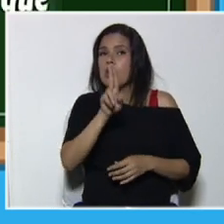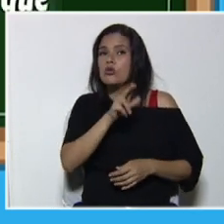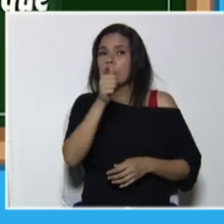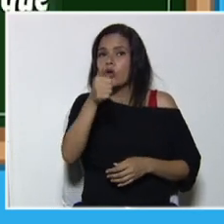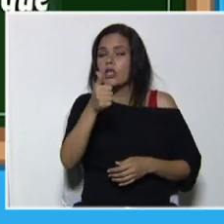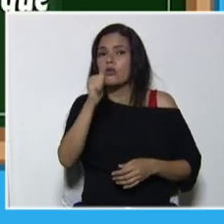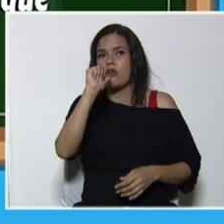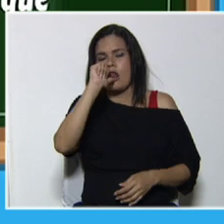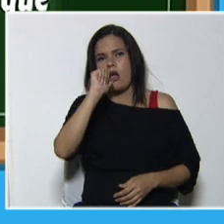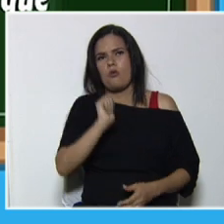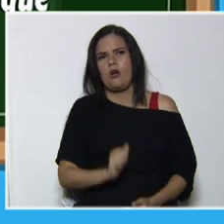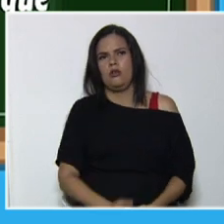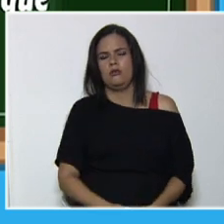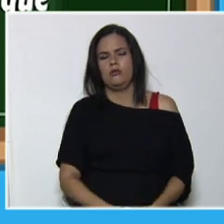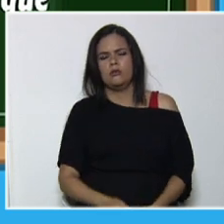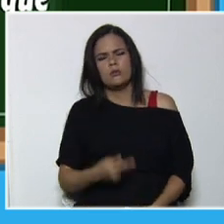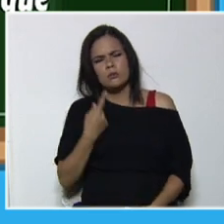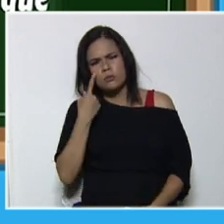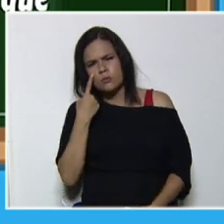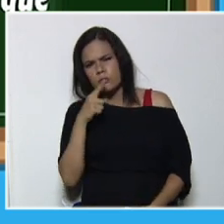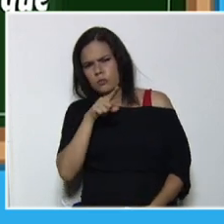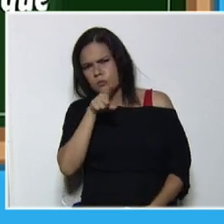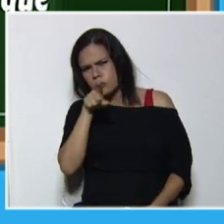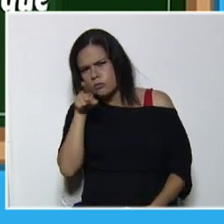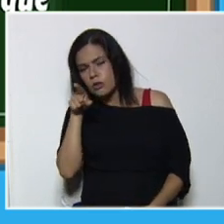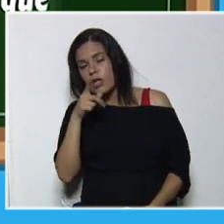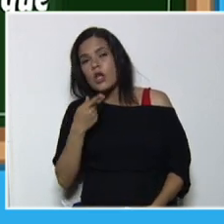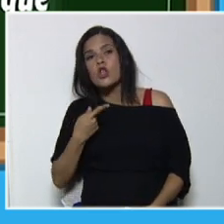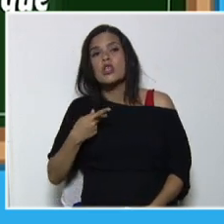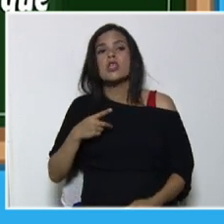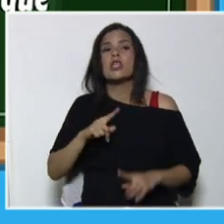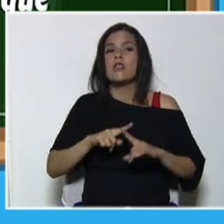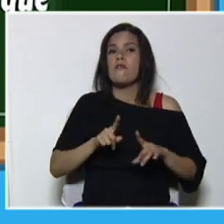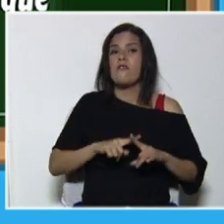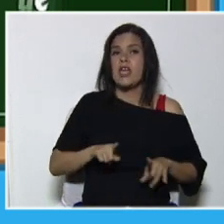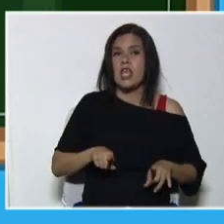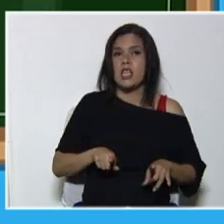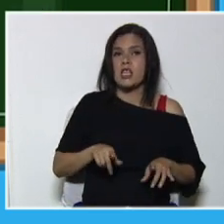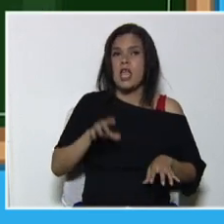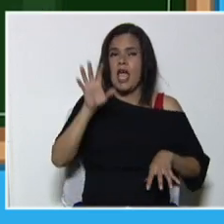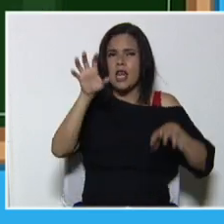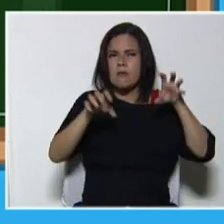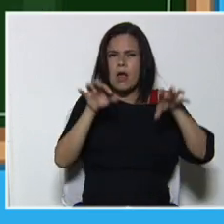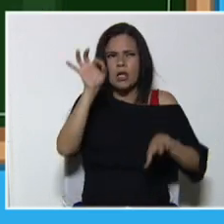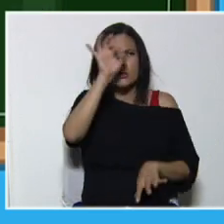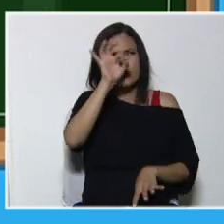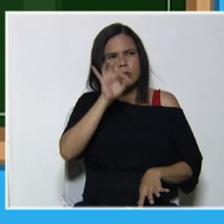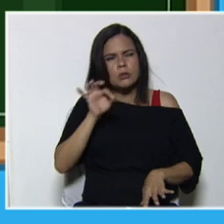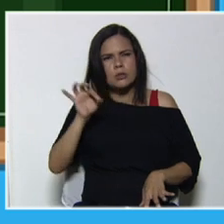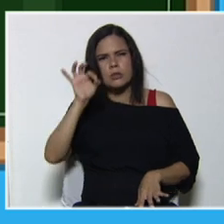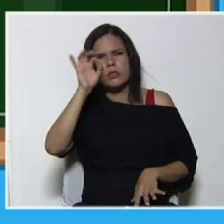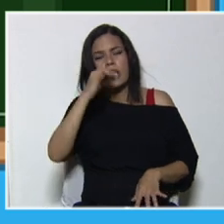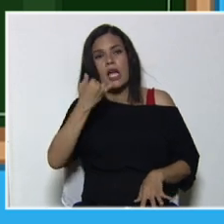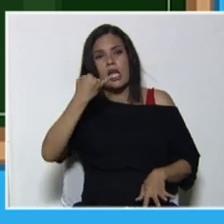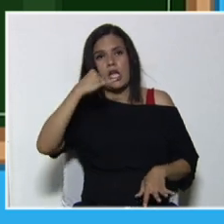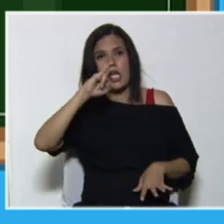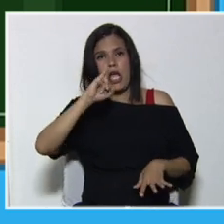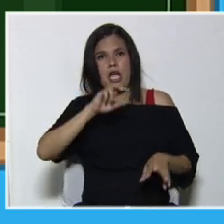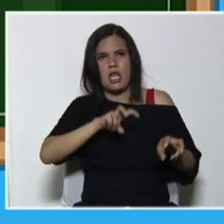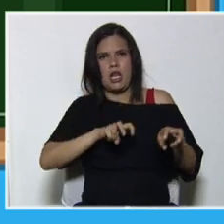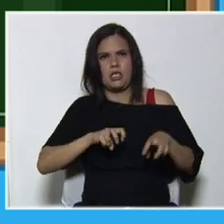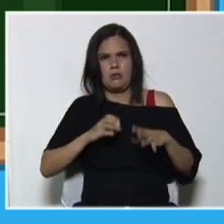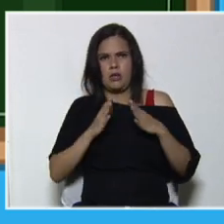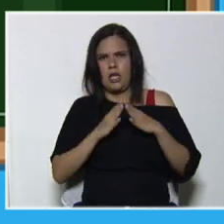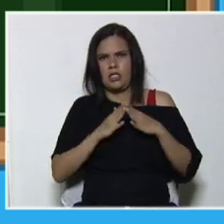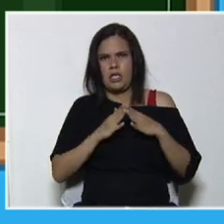agua. Visualiza los tipos de insectos que hay en el conuco familiar. Realiza dibujos